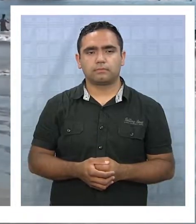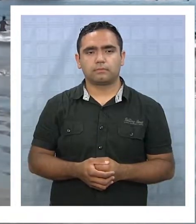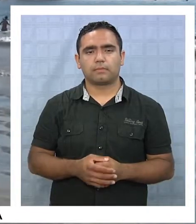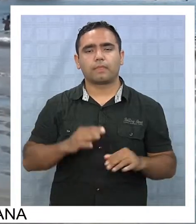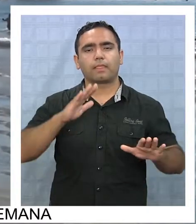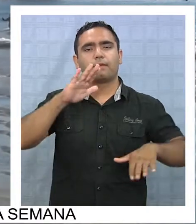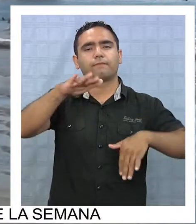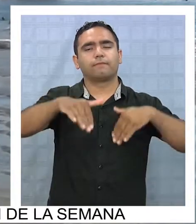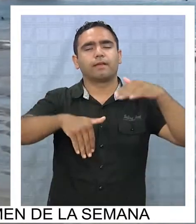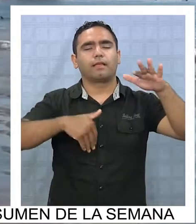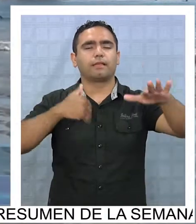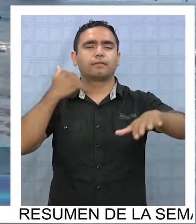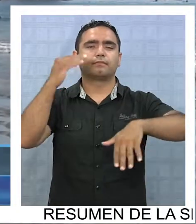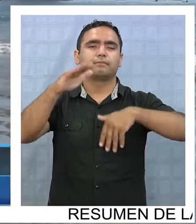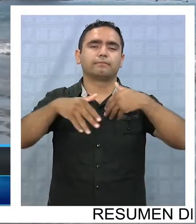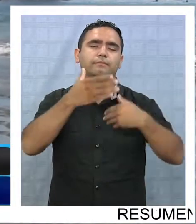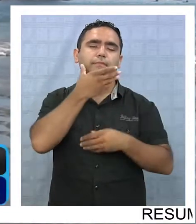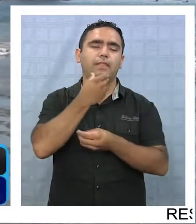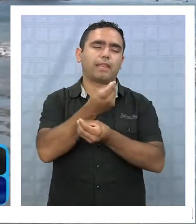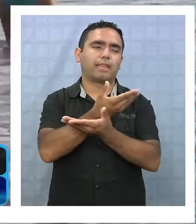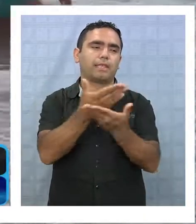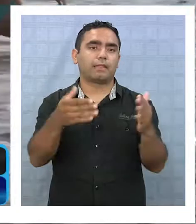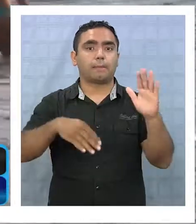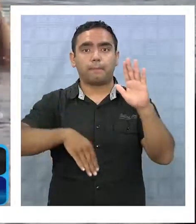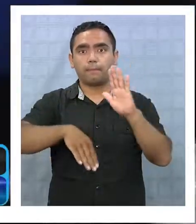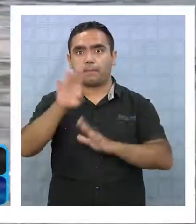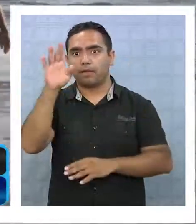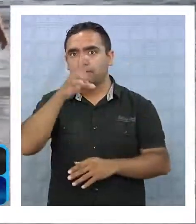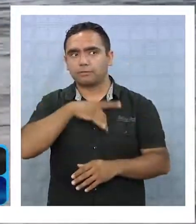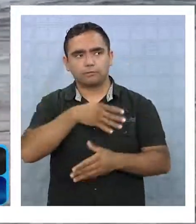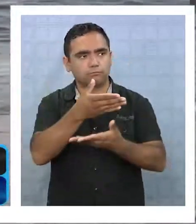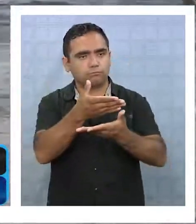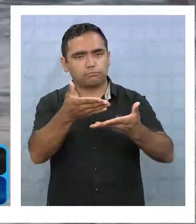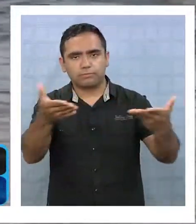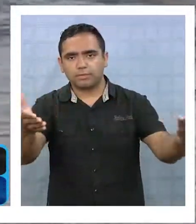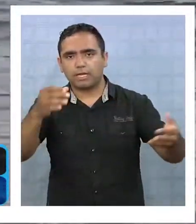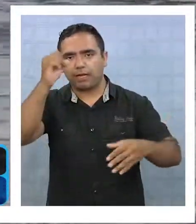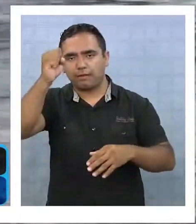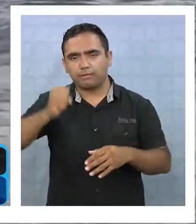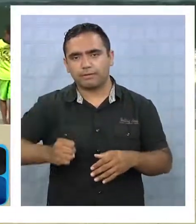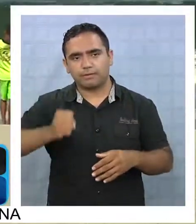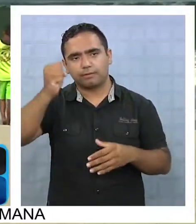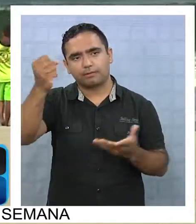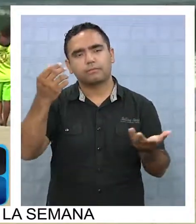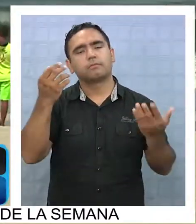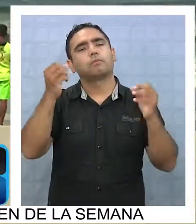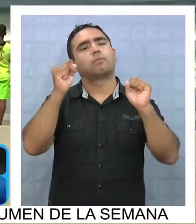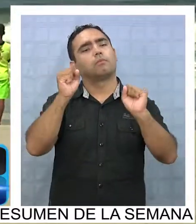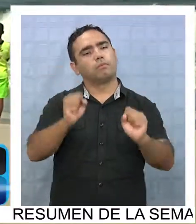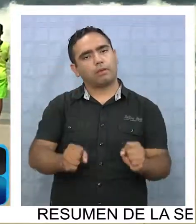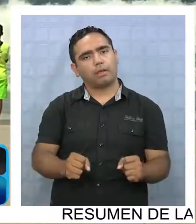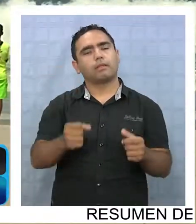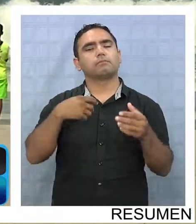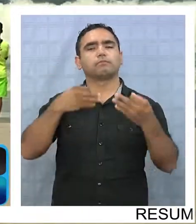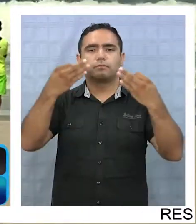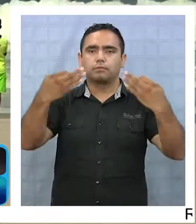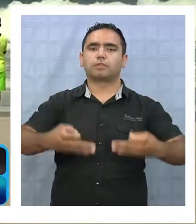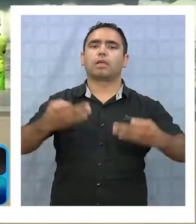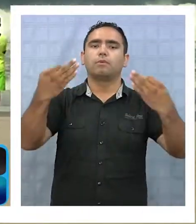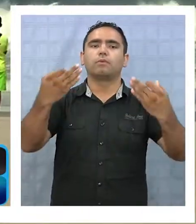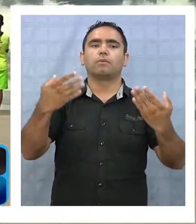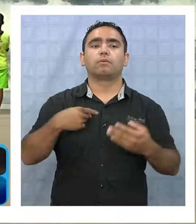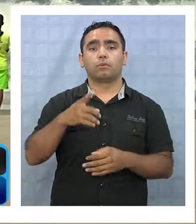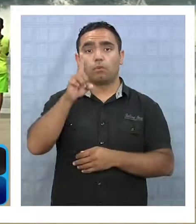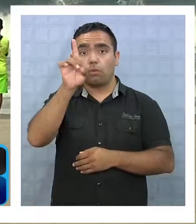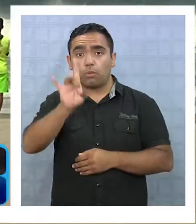Bañarse en la playa más linda de Chile, Cabancha, desde hoy es posible con todas las reglas de seguridad, ya que el